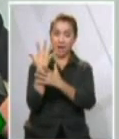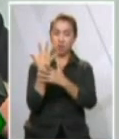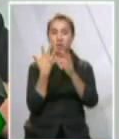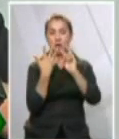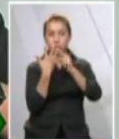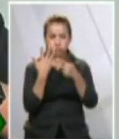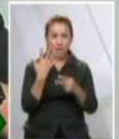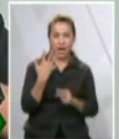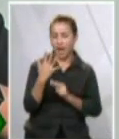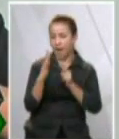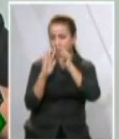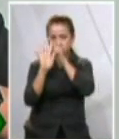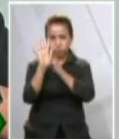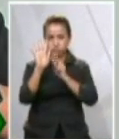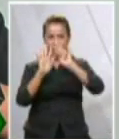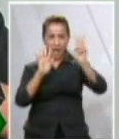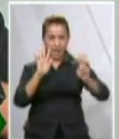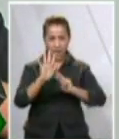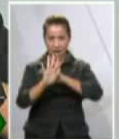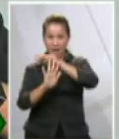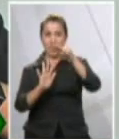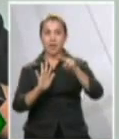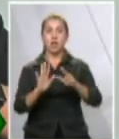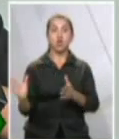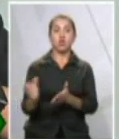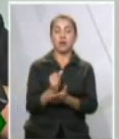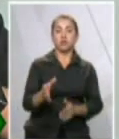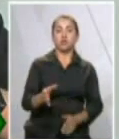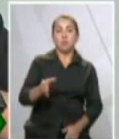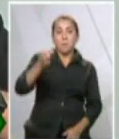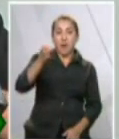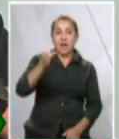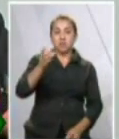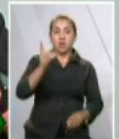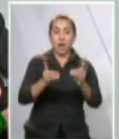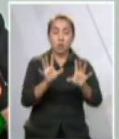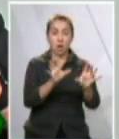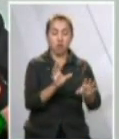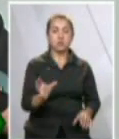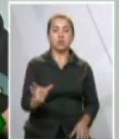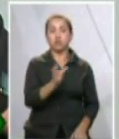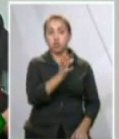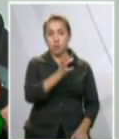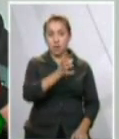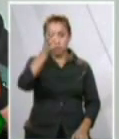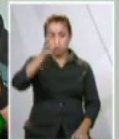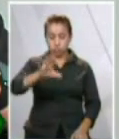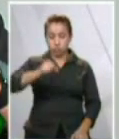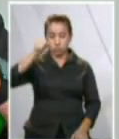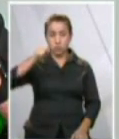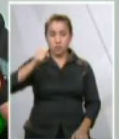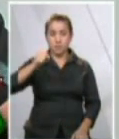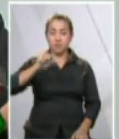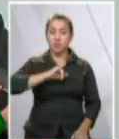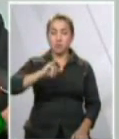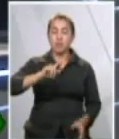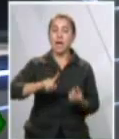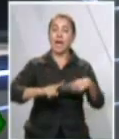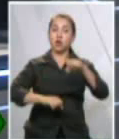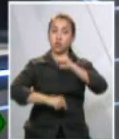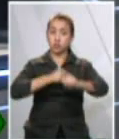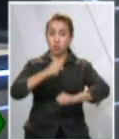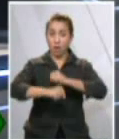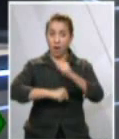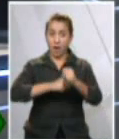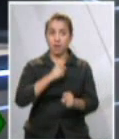cambios, logramos que tomara un vaso, que pudiese tomar algunos objetos. Y después de eso, al año siguiente,